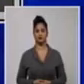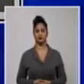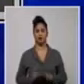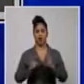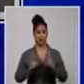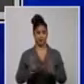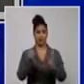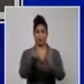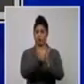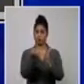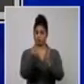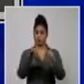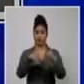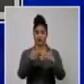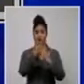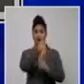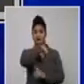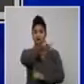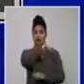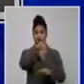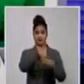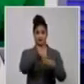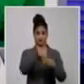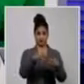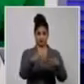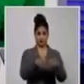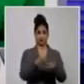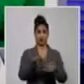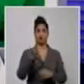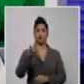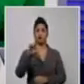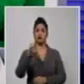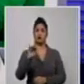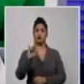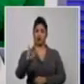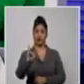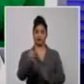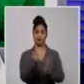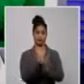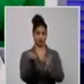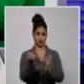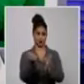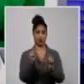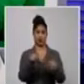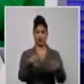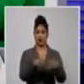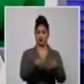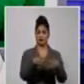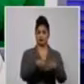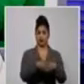los 906 casos diagnosticados en el día de ayer, pues el